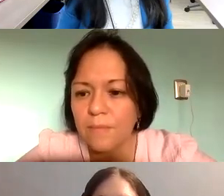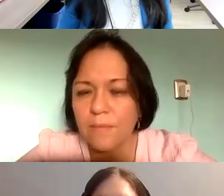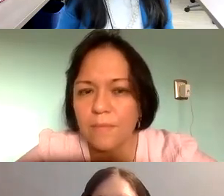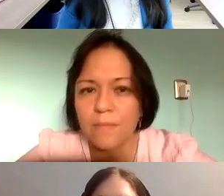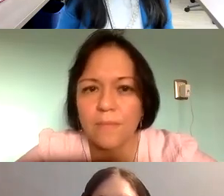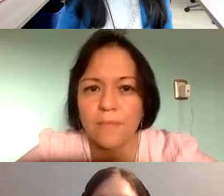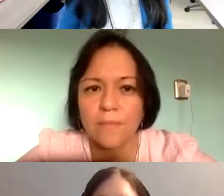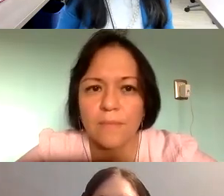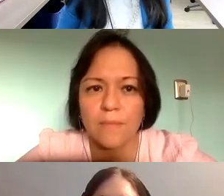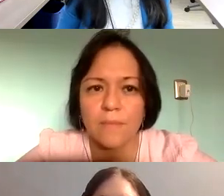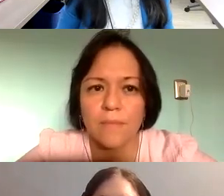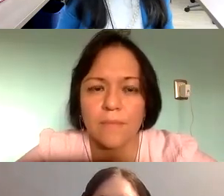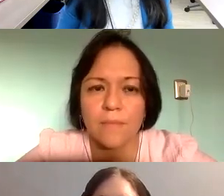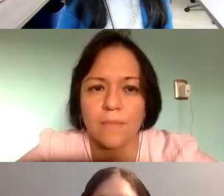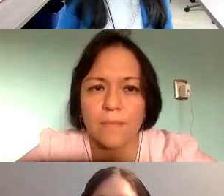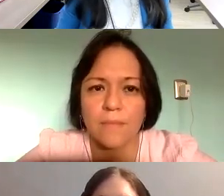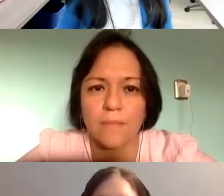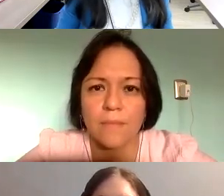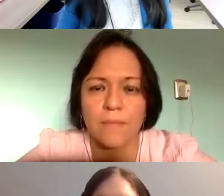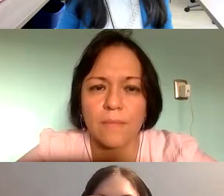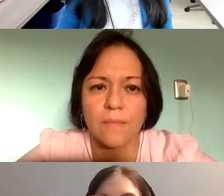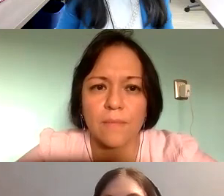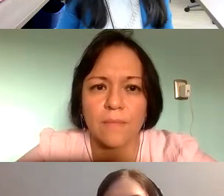en mi universidad? Es una muy buena pregunta.